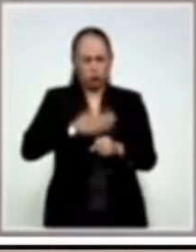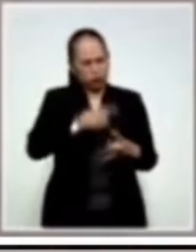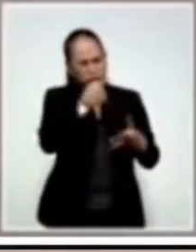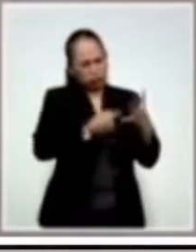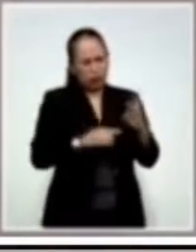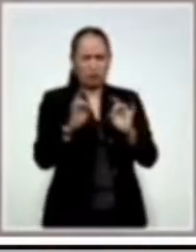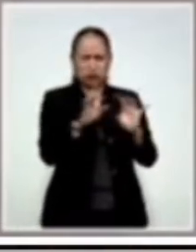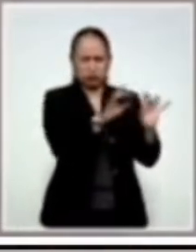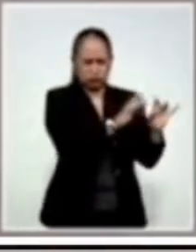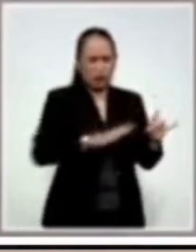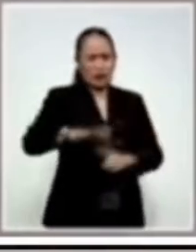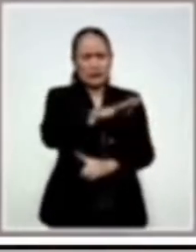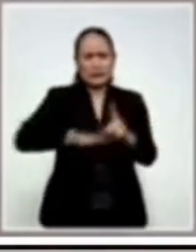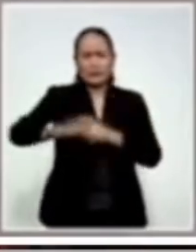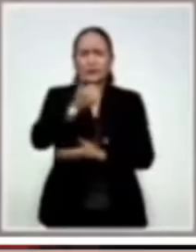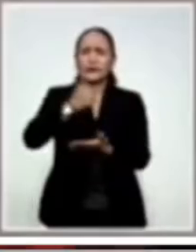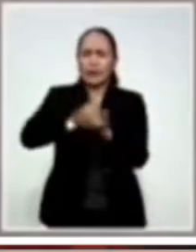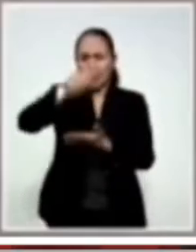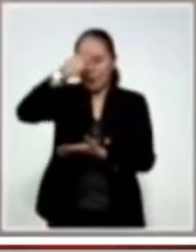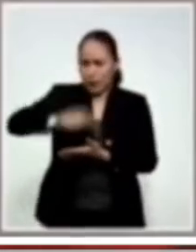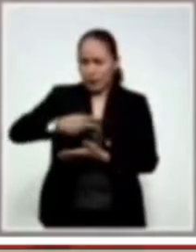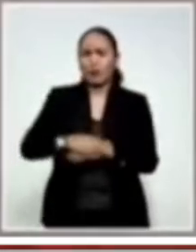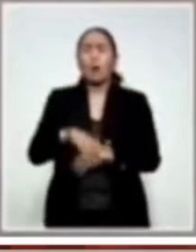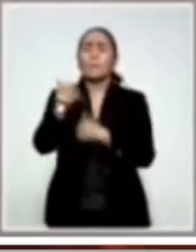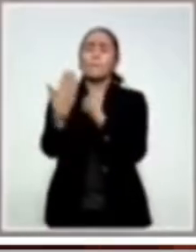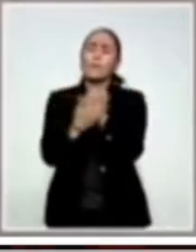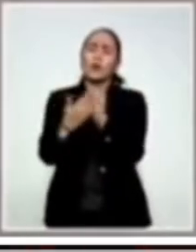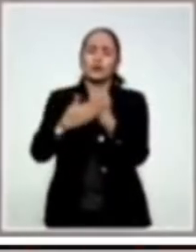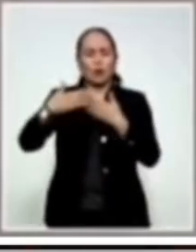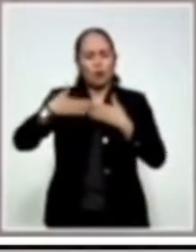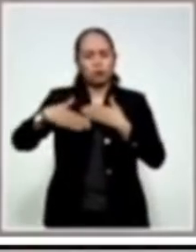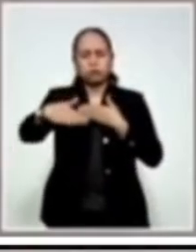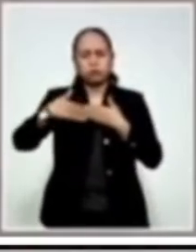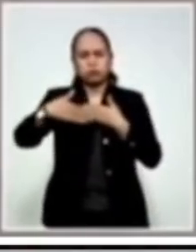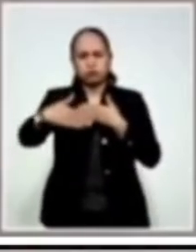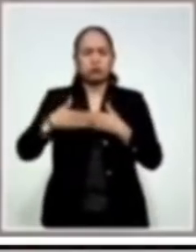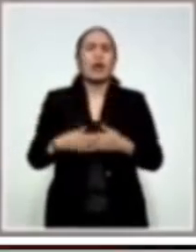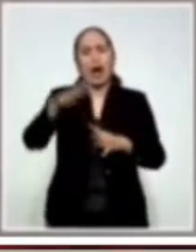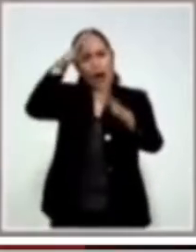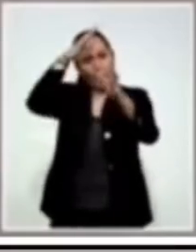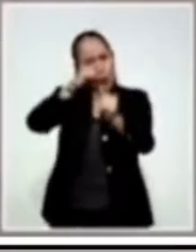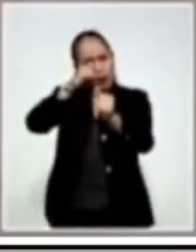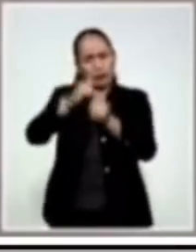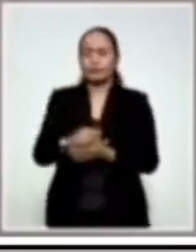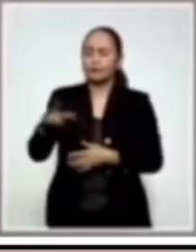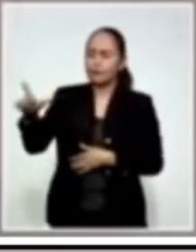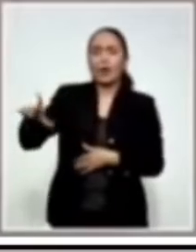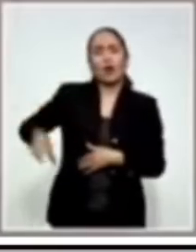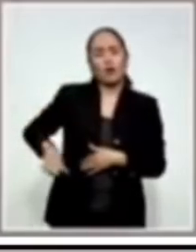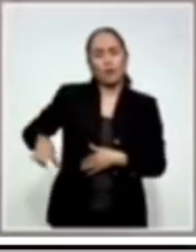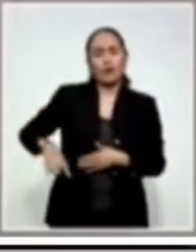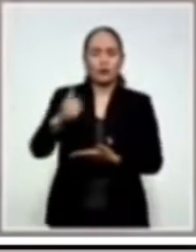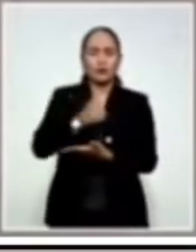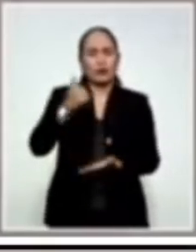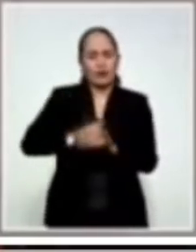de México, en los próximos días suscribiremos un convenio, el Gobierno de la Ciudad de